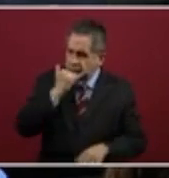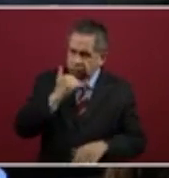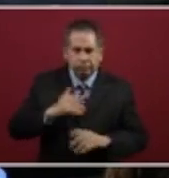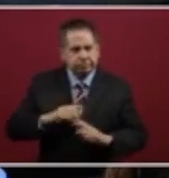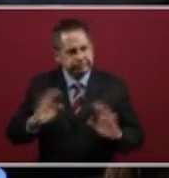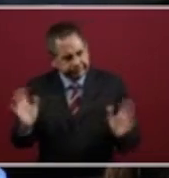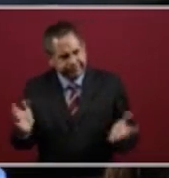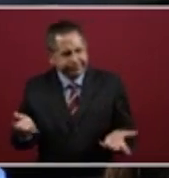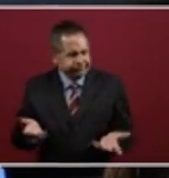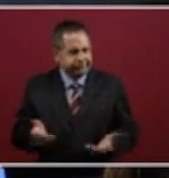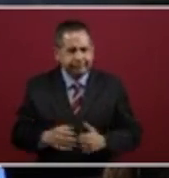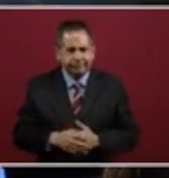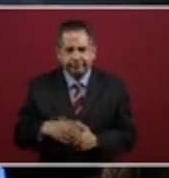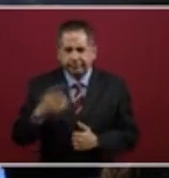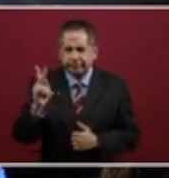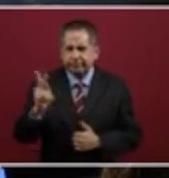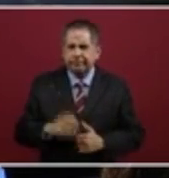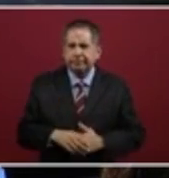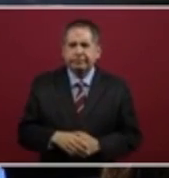pero